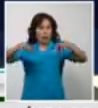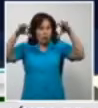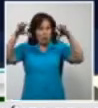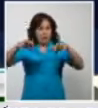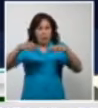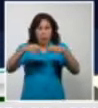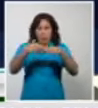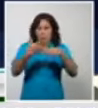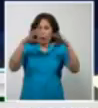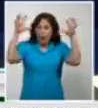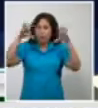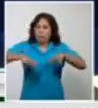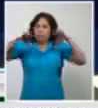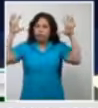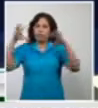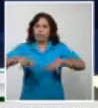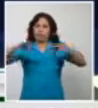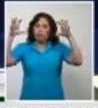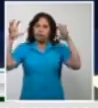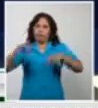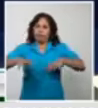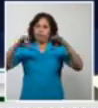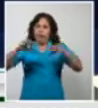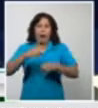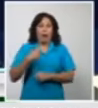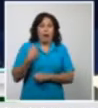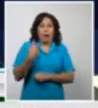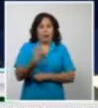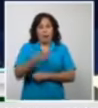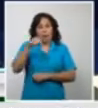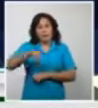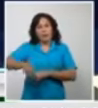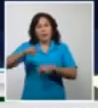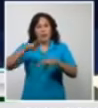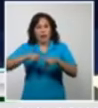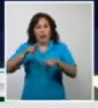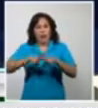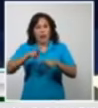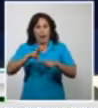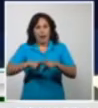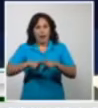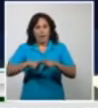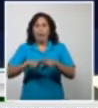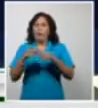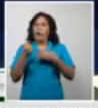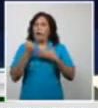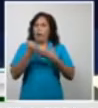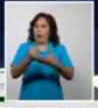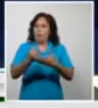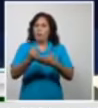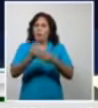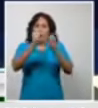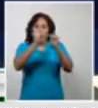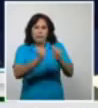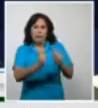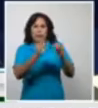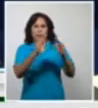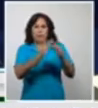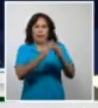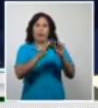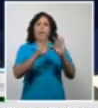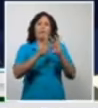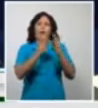nos están afectando, al menos aquí en La Habana, pues ayuda a que se haga en familia, en